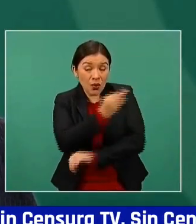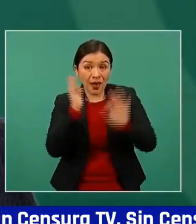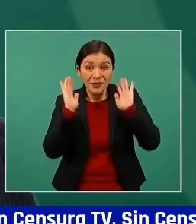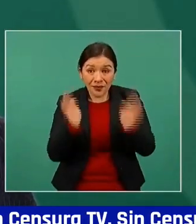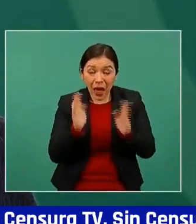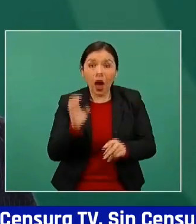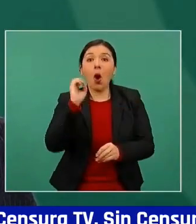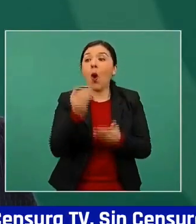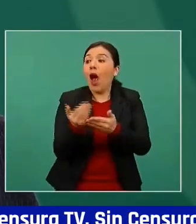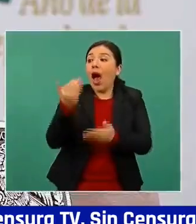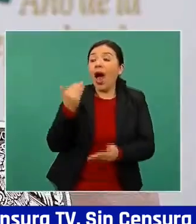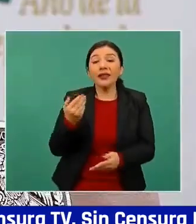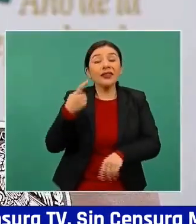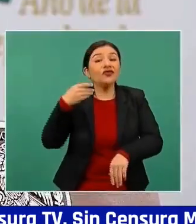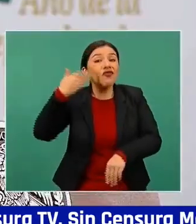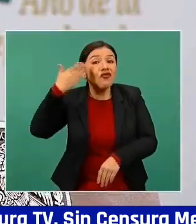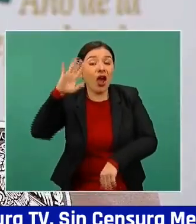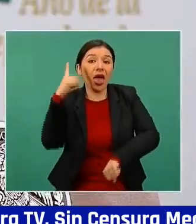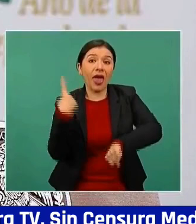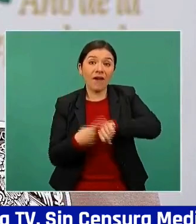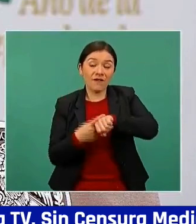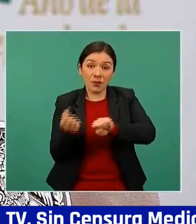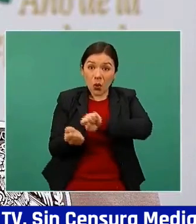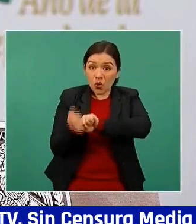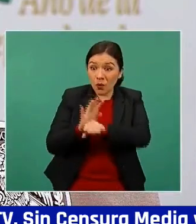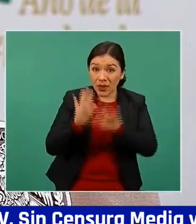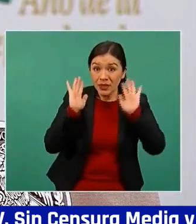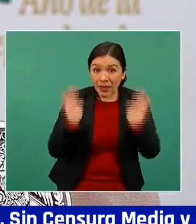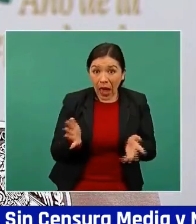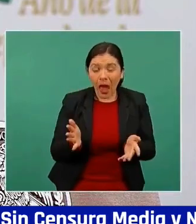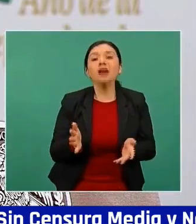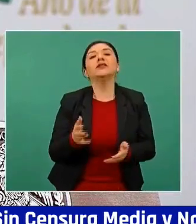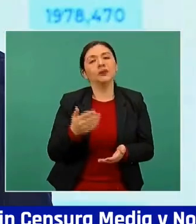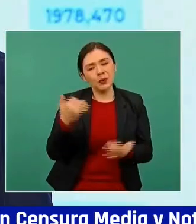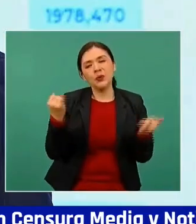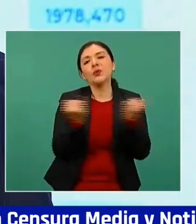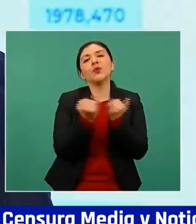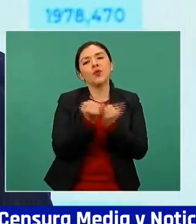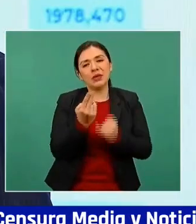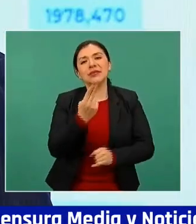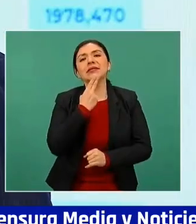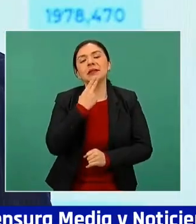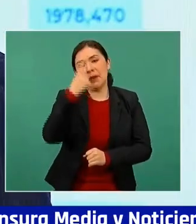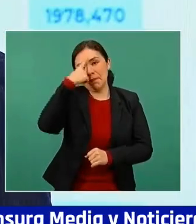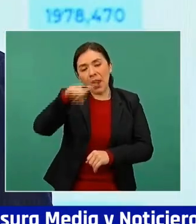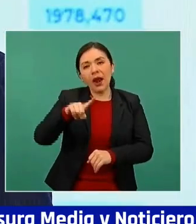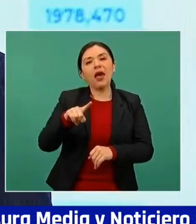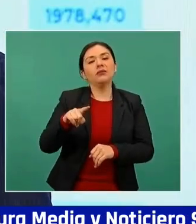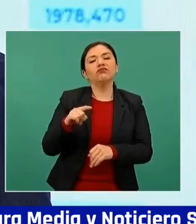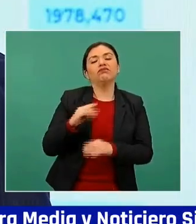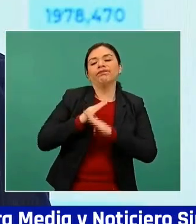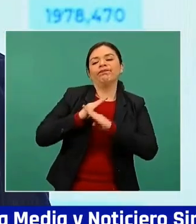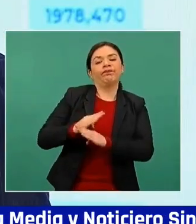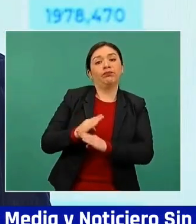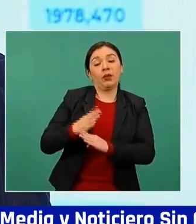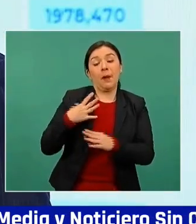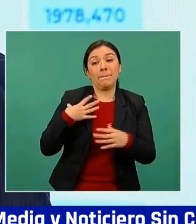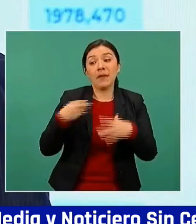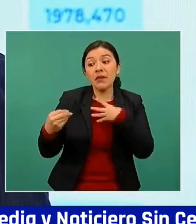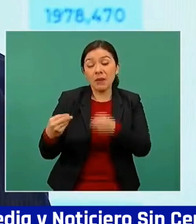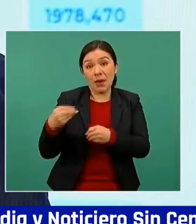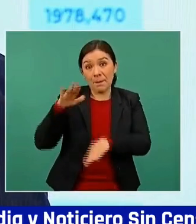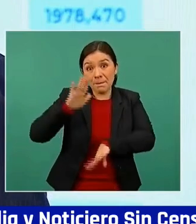enfermedad COVID previa sigue siendo mayormente eficaz o efectiva para impedir el contagio